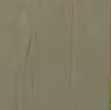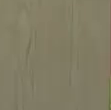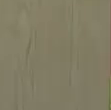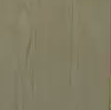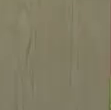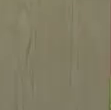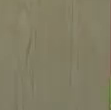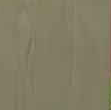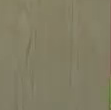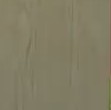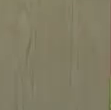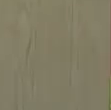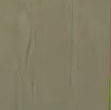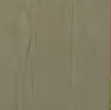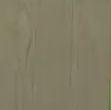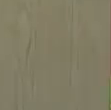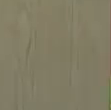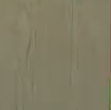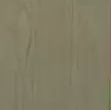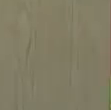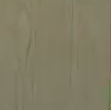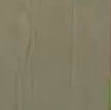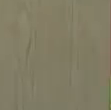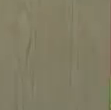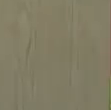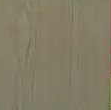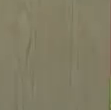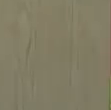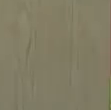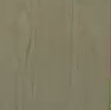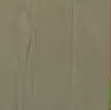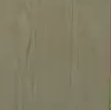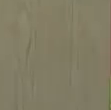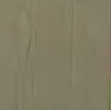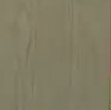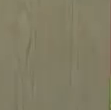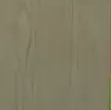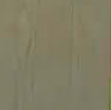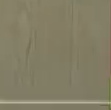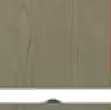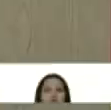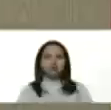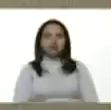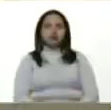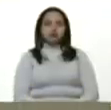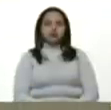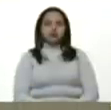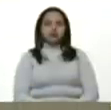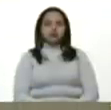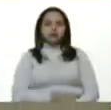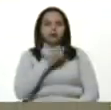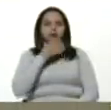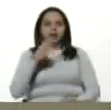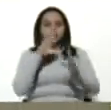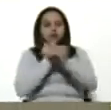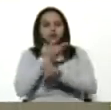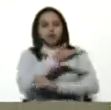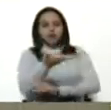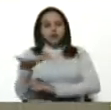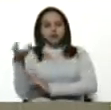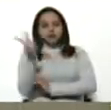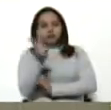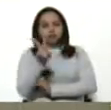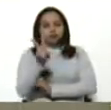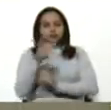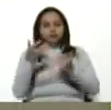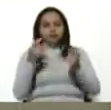toda Venezuela. Bueno, voy a permitirme retirarme la tan necesaria y efectiva